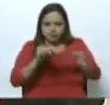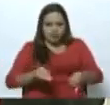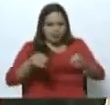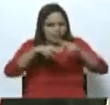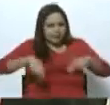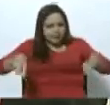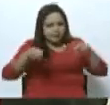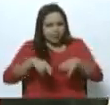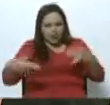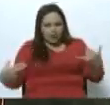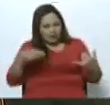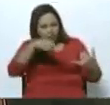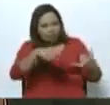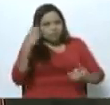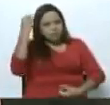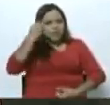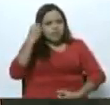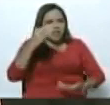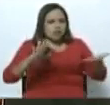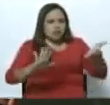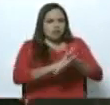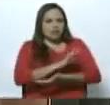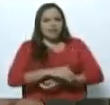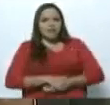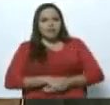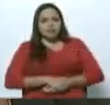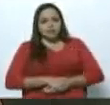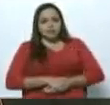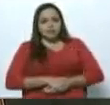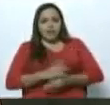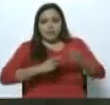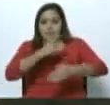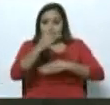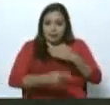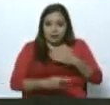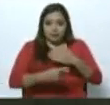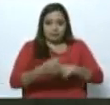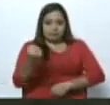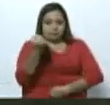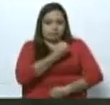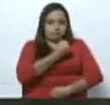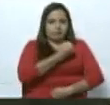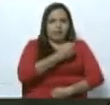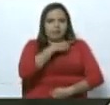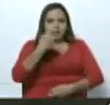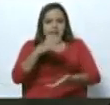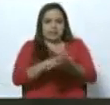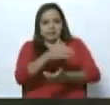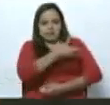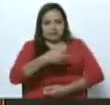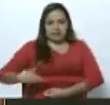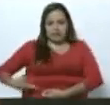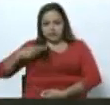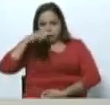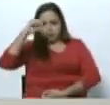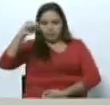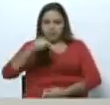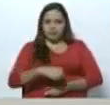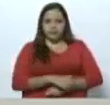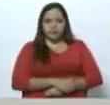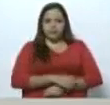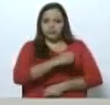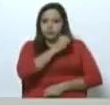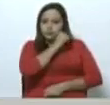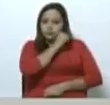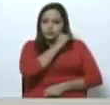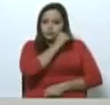su posición ante el plan para el magnicidio en contra del presidente Nicolás Maduro? Gracias. Gracias,